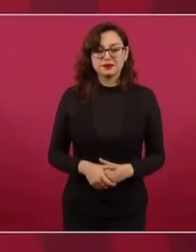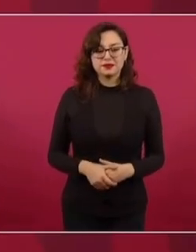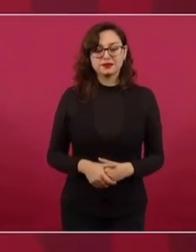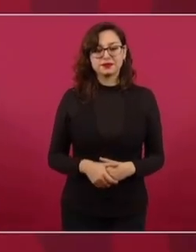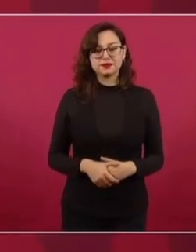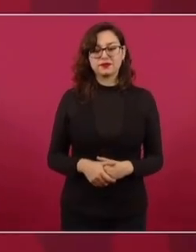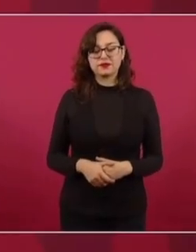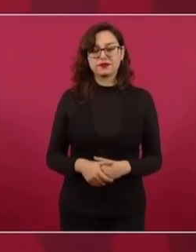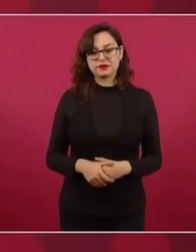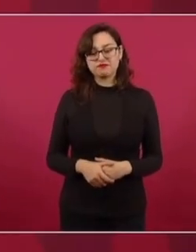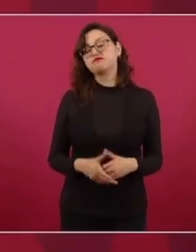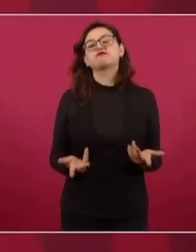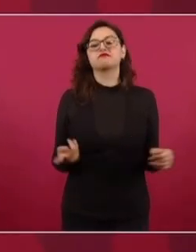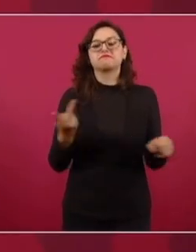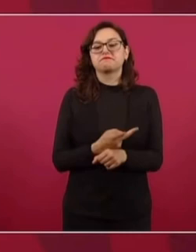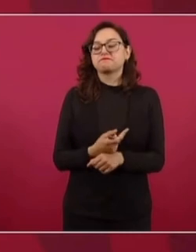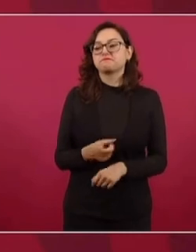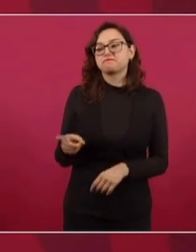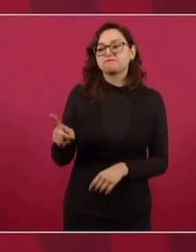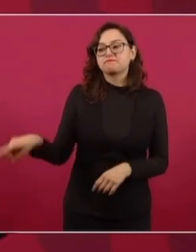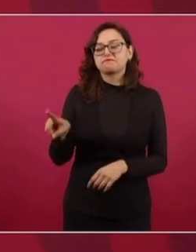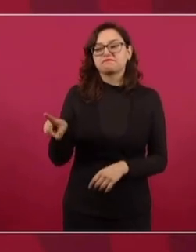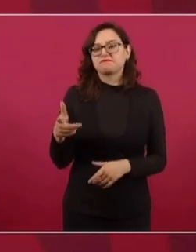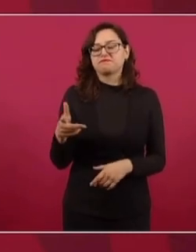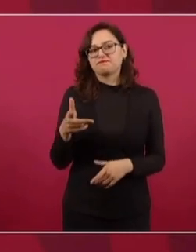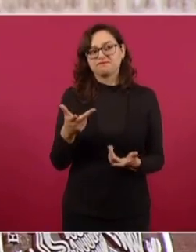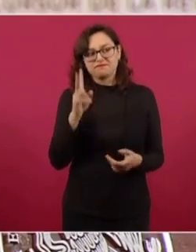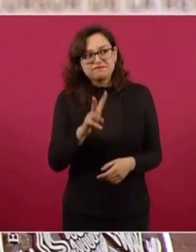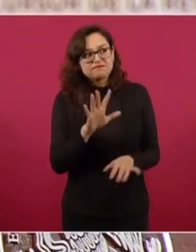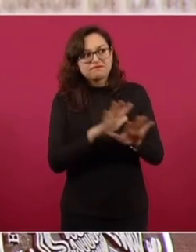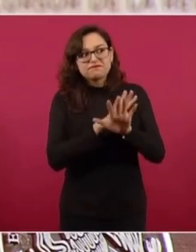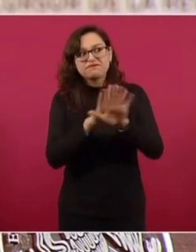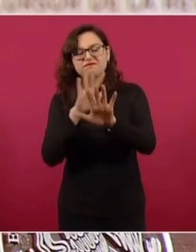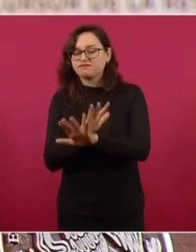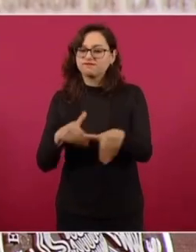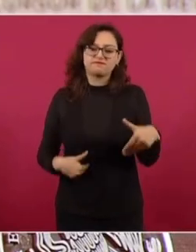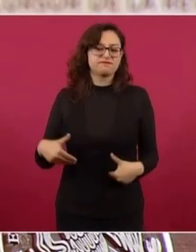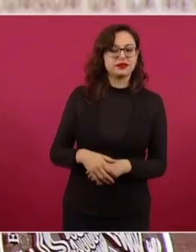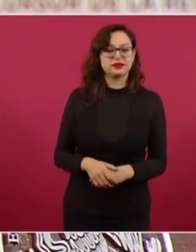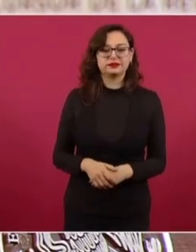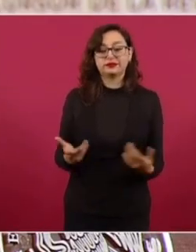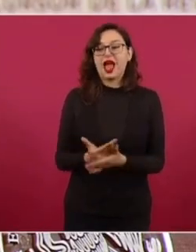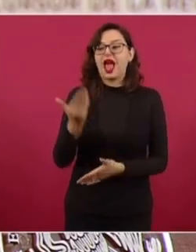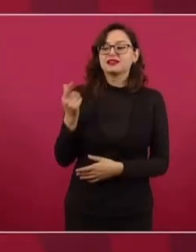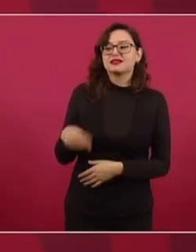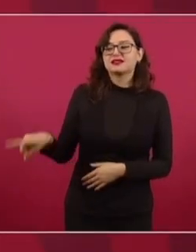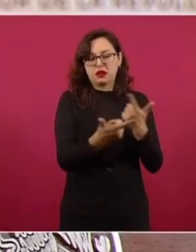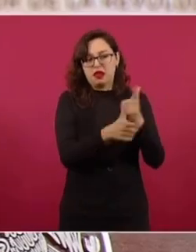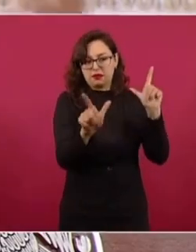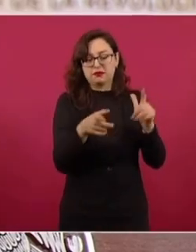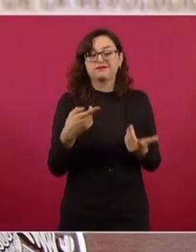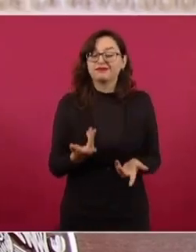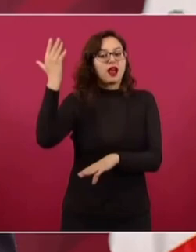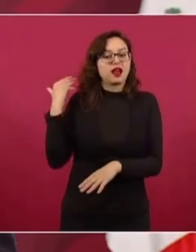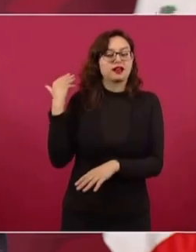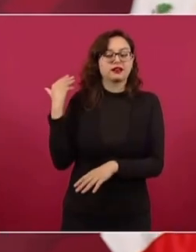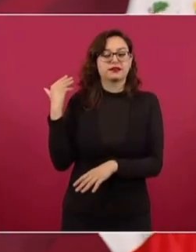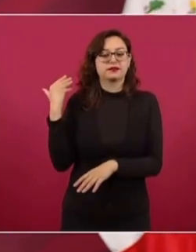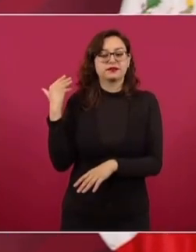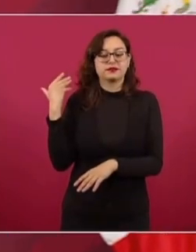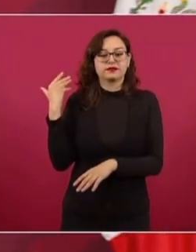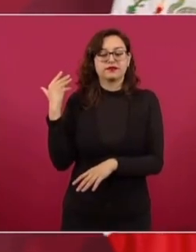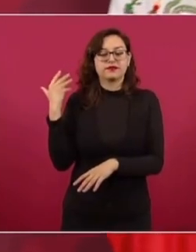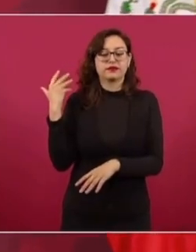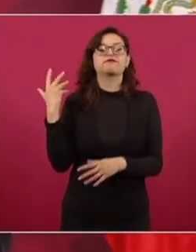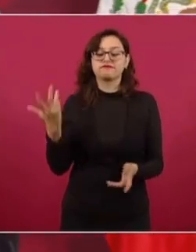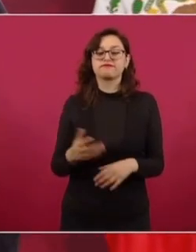no se resignan a que ya hay cambios. Antes todo lo resolvían con moches, porque son muy corruptos. Eso ya se terminó. Y sí,